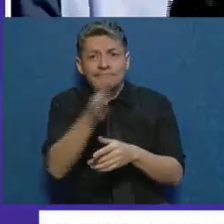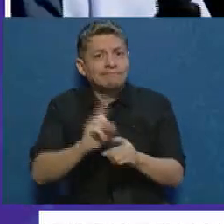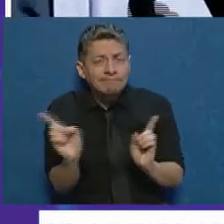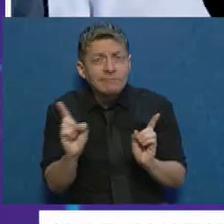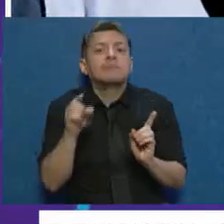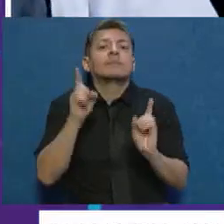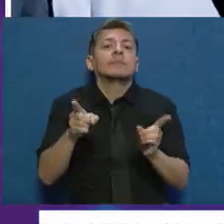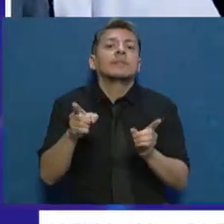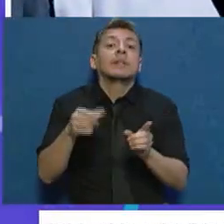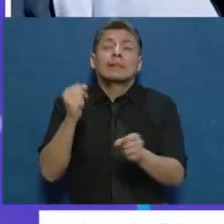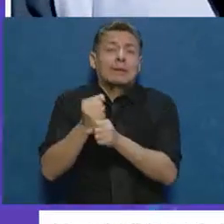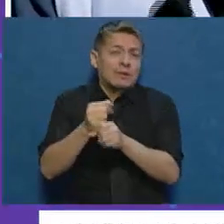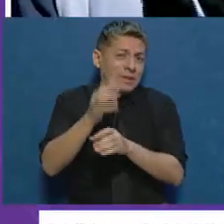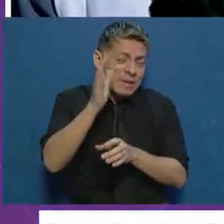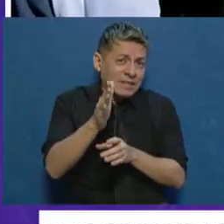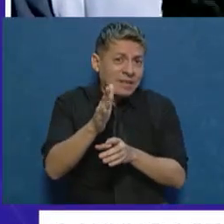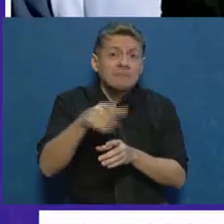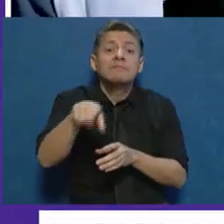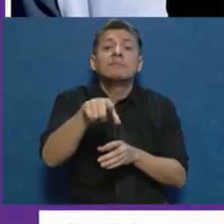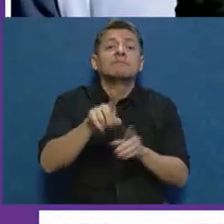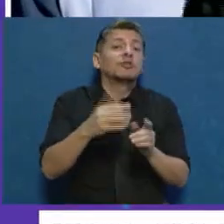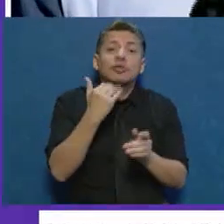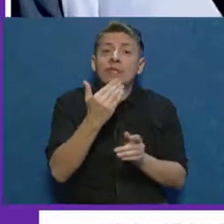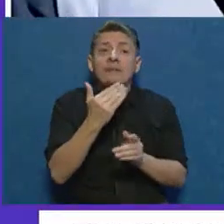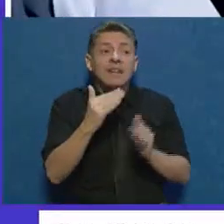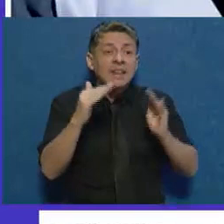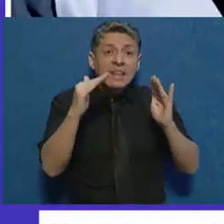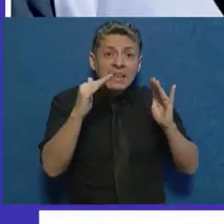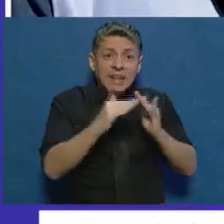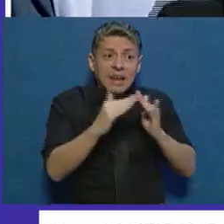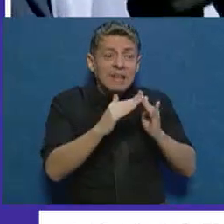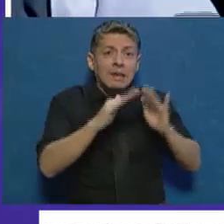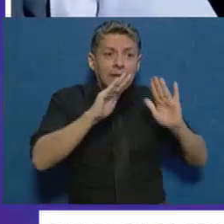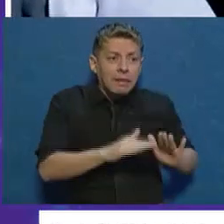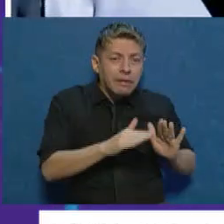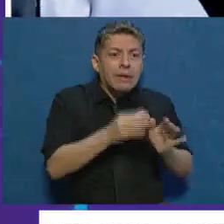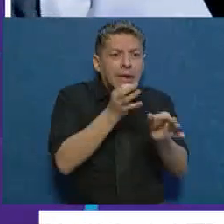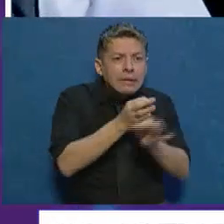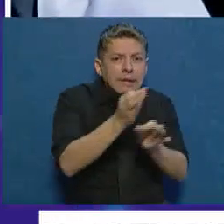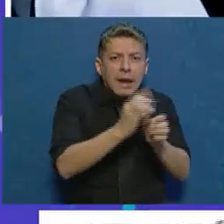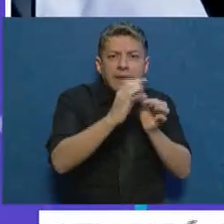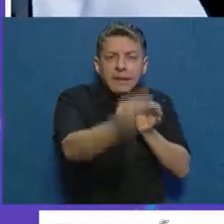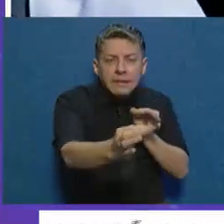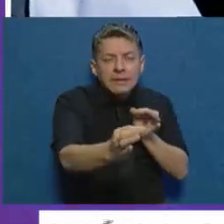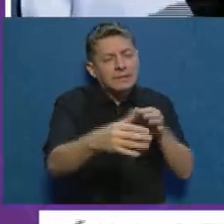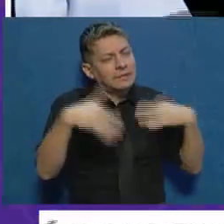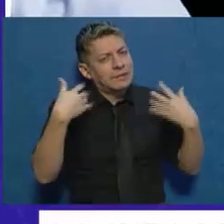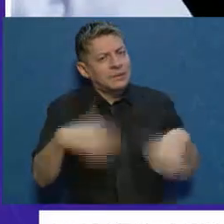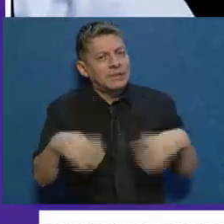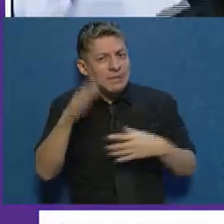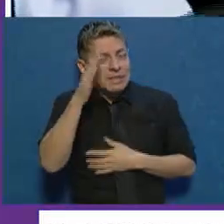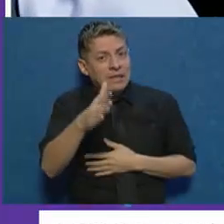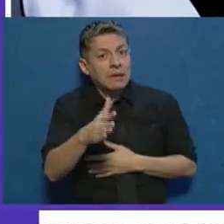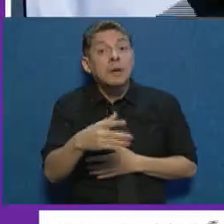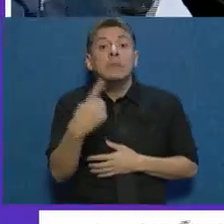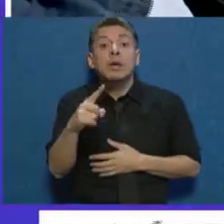tareas, que las familias lo saben en la casa, lo que estamos viviendo para sostener el sistema educativo. Y lo más importante de todo esto es que el gobierno no se ha sentado una sola